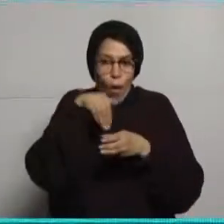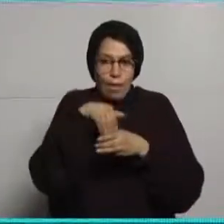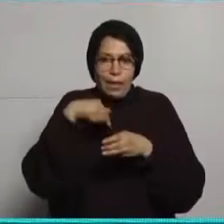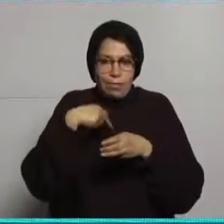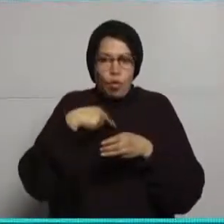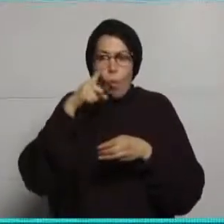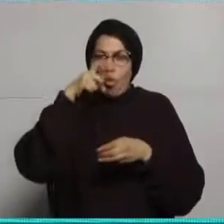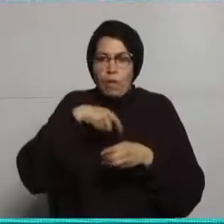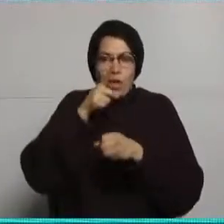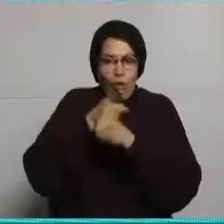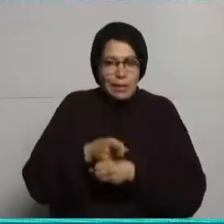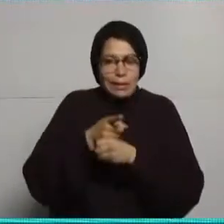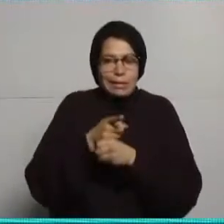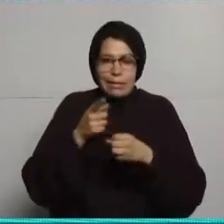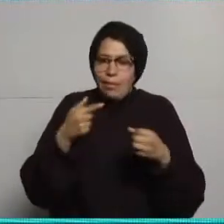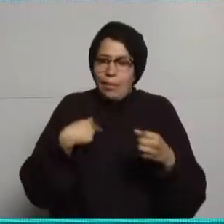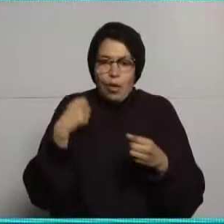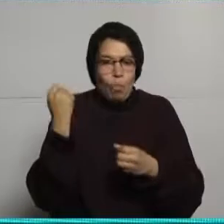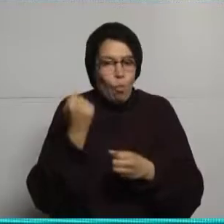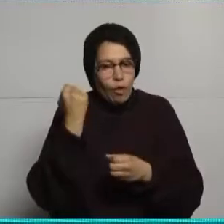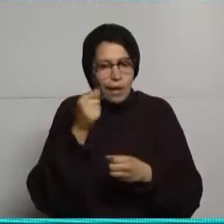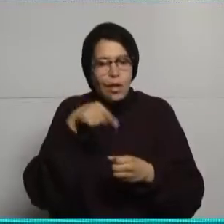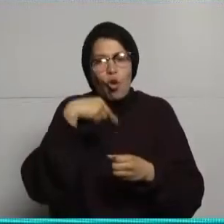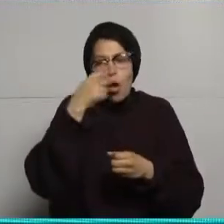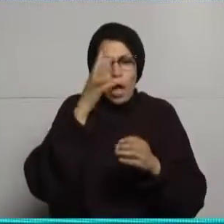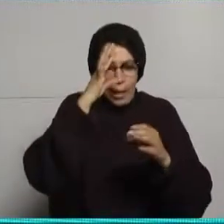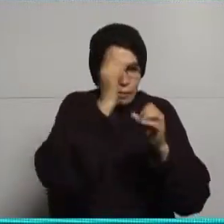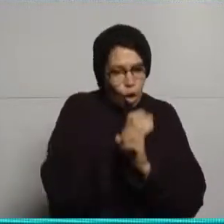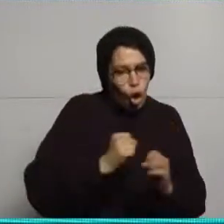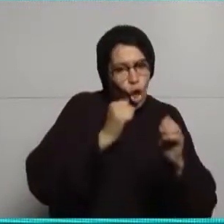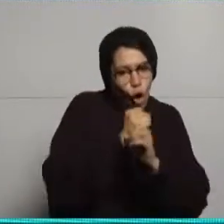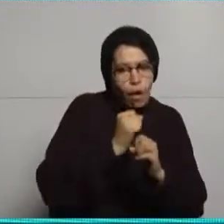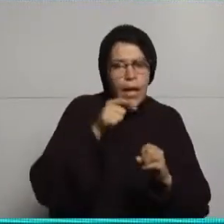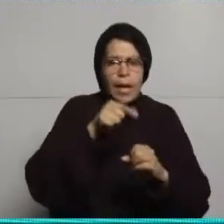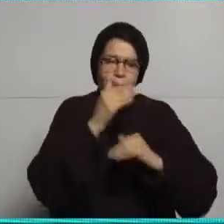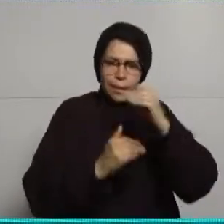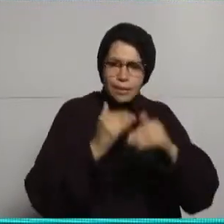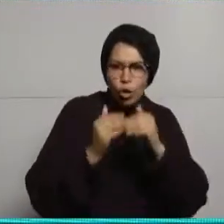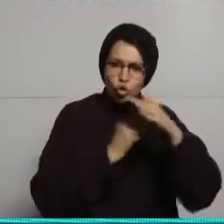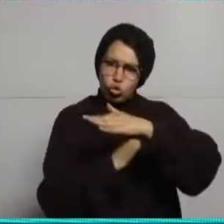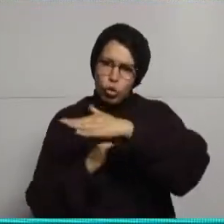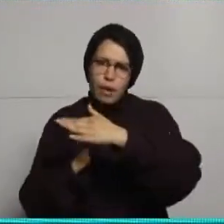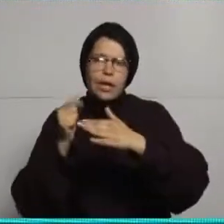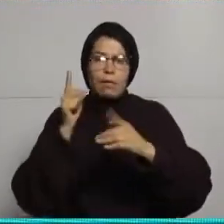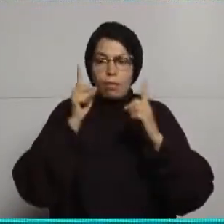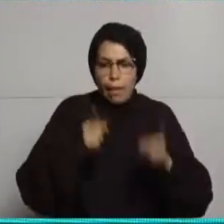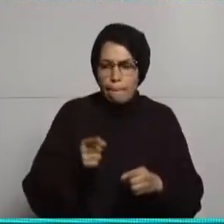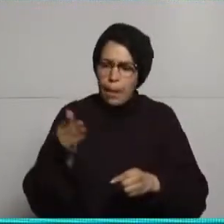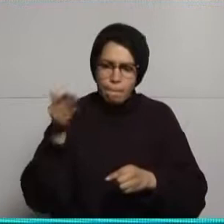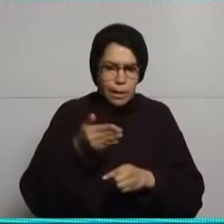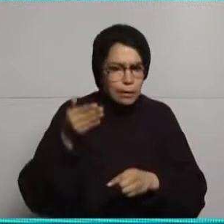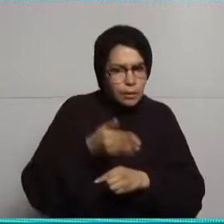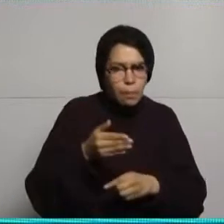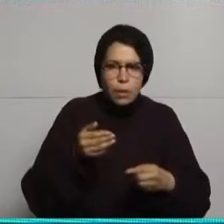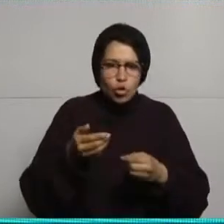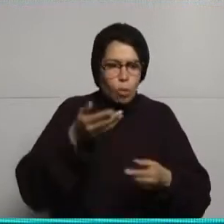tiene una pata en desarrollo sostenible e inteligente, otra en comunicación, otra desde la participación. Y bueno, creo que